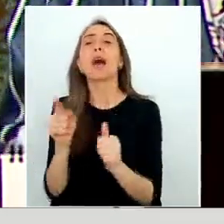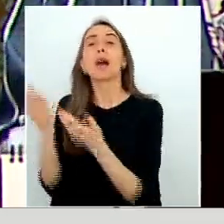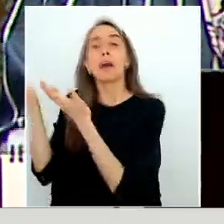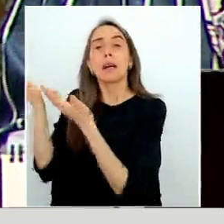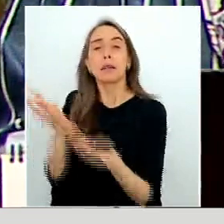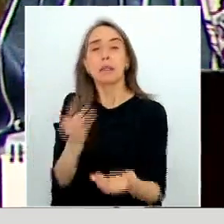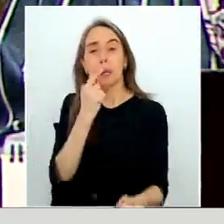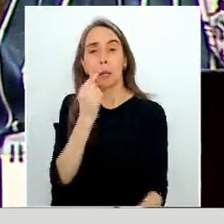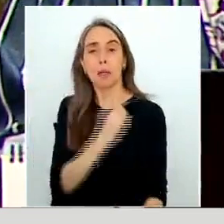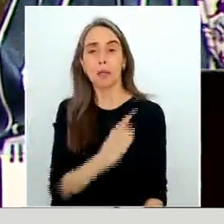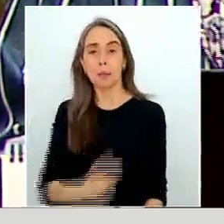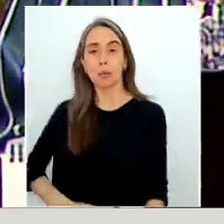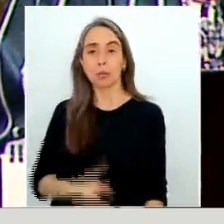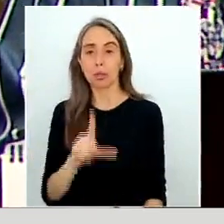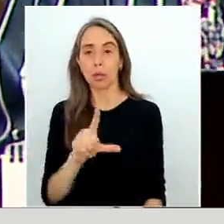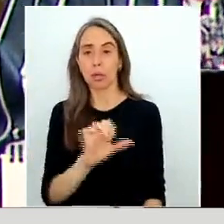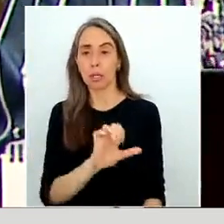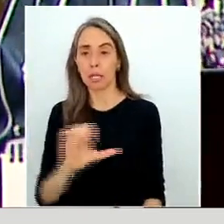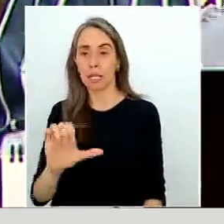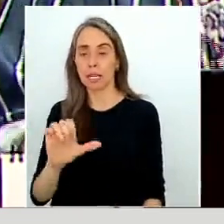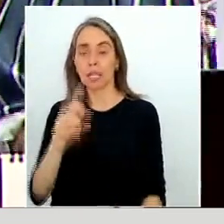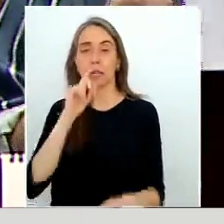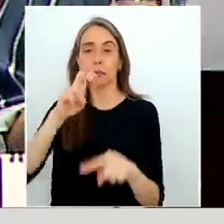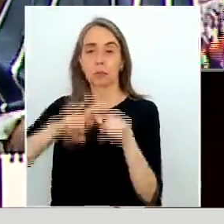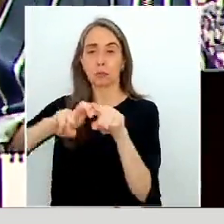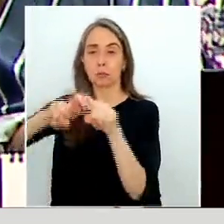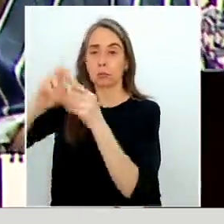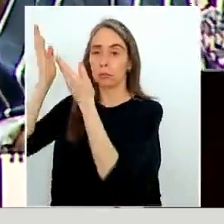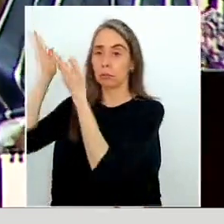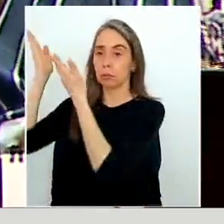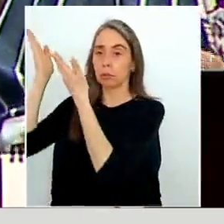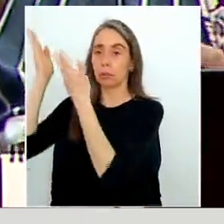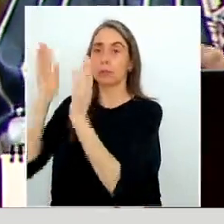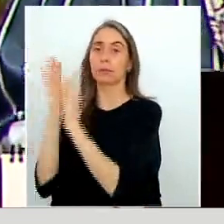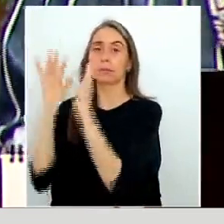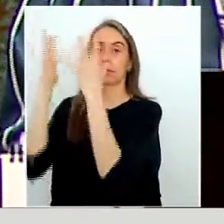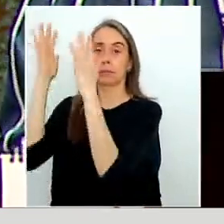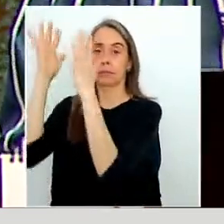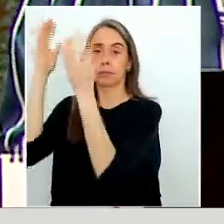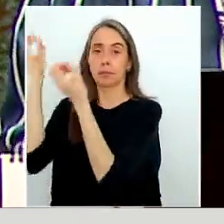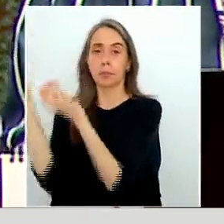Li está en nuestra Tribuna le damos un gran aplauso de